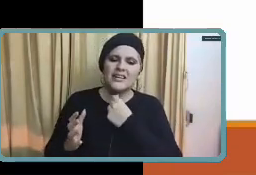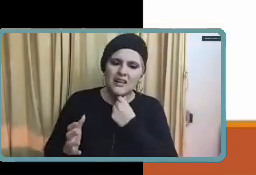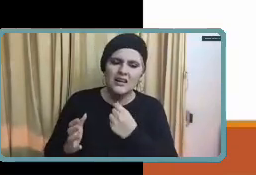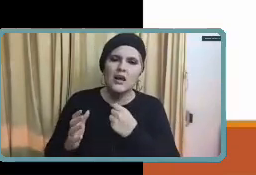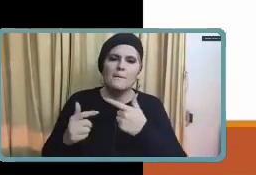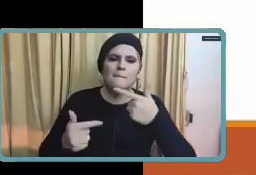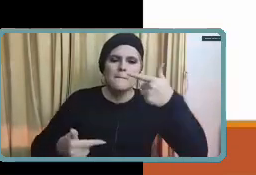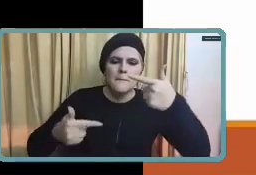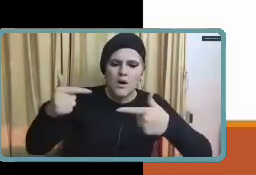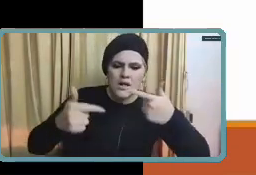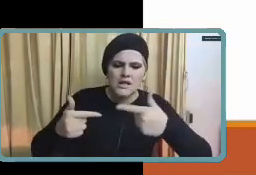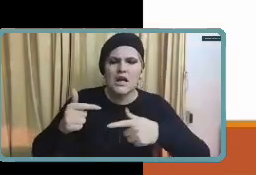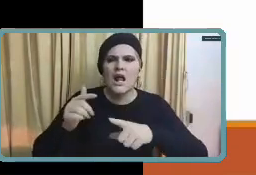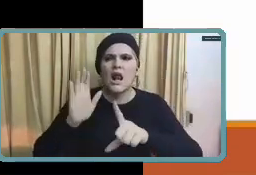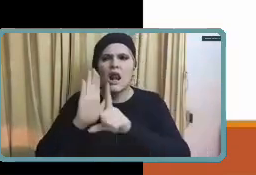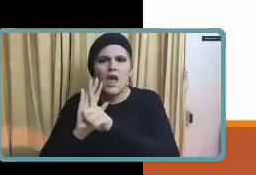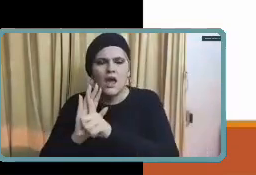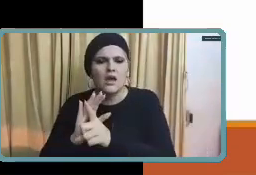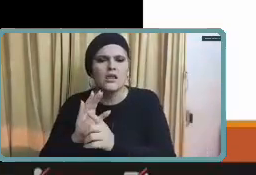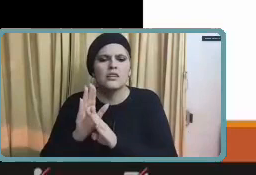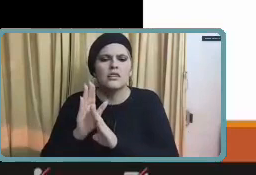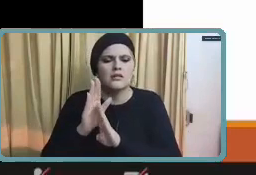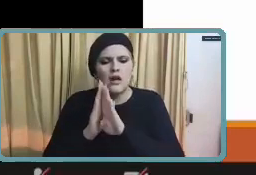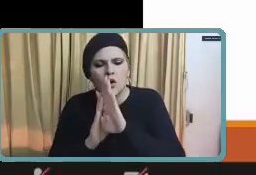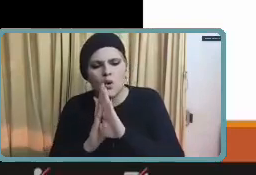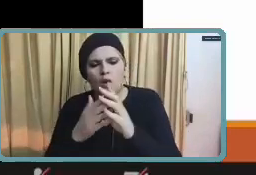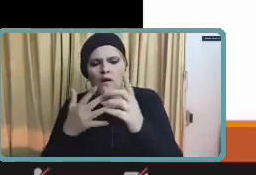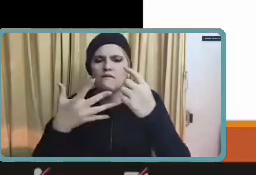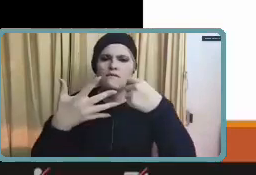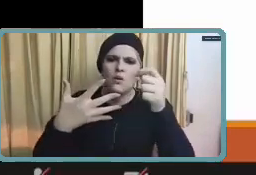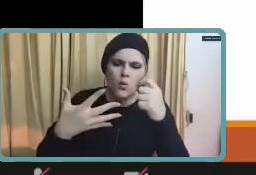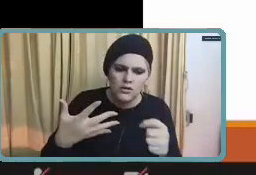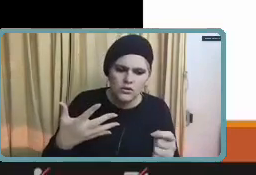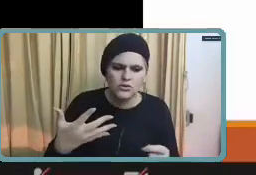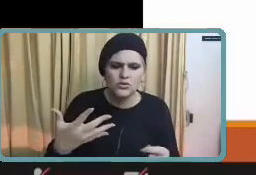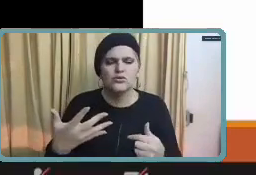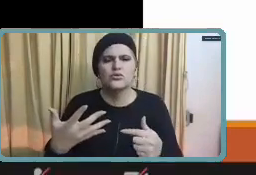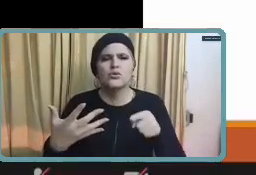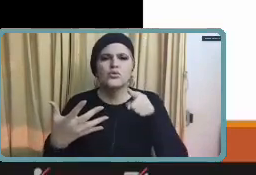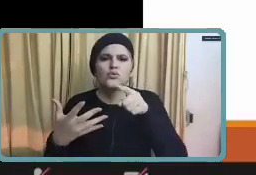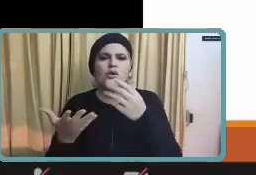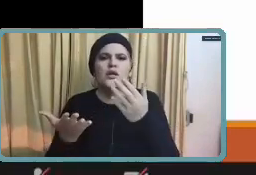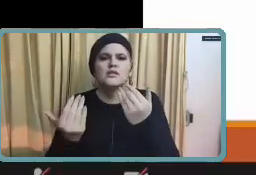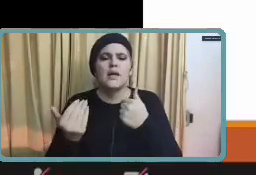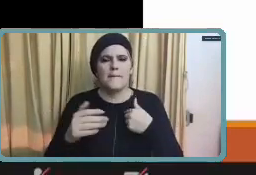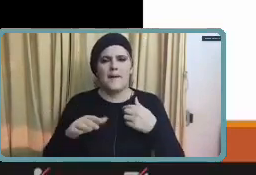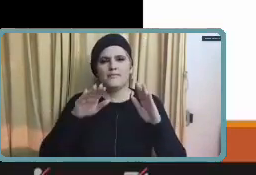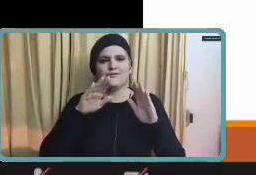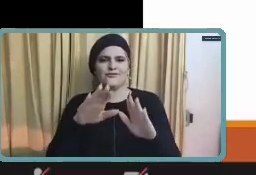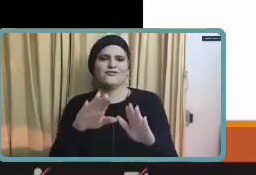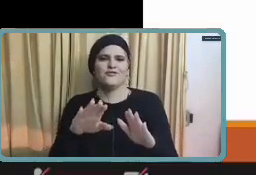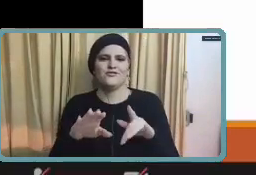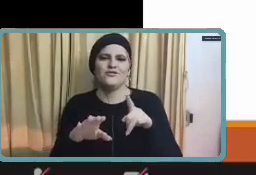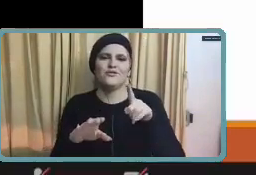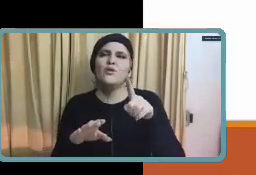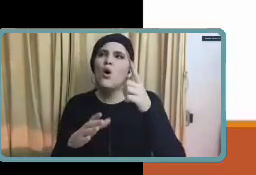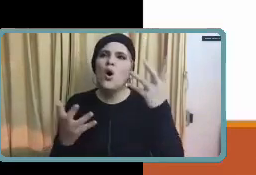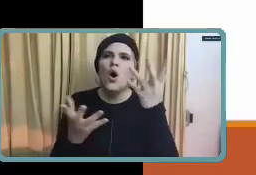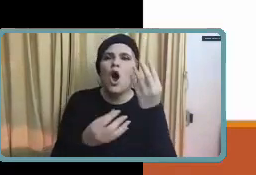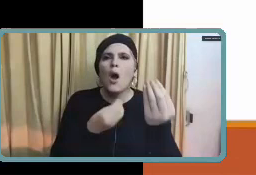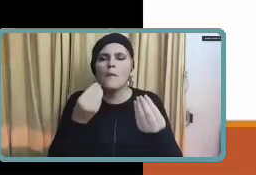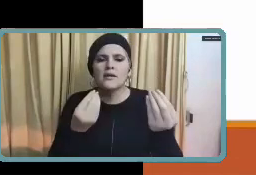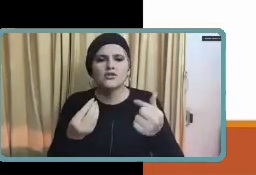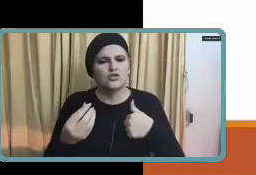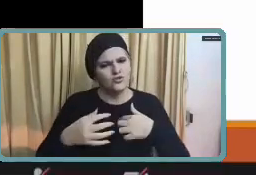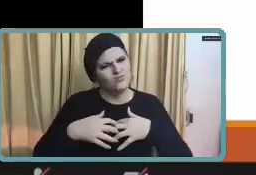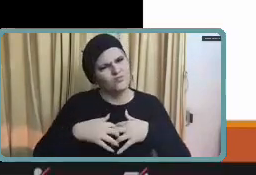su desarrollo y su evaluación. Tú necesitas mi apoyo, mi ayuda para saber qué debe hacerse. Empodérame. Recuerda